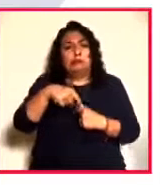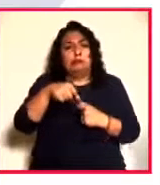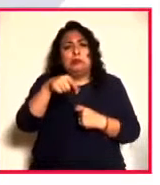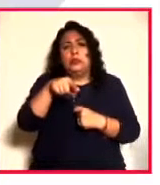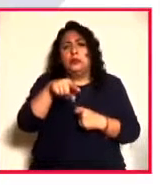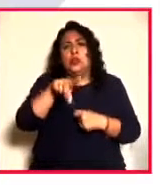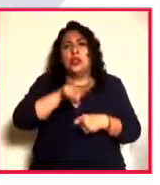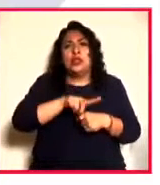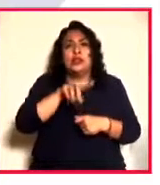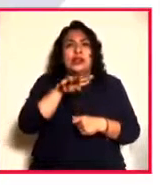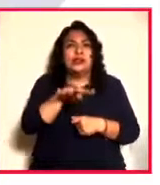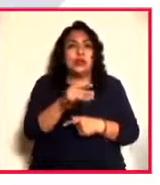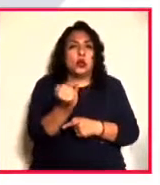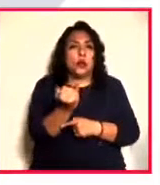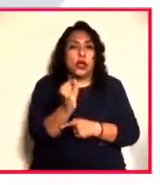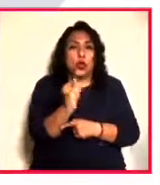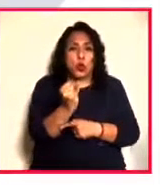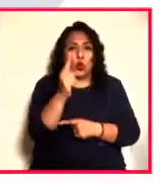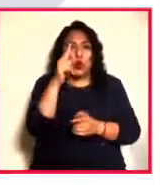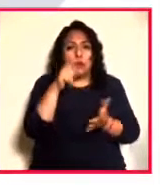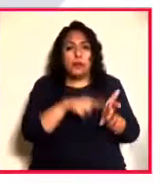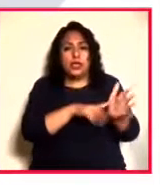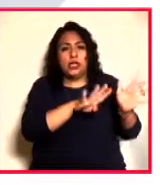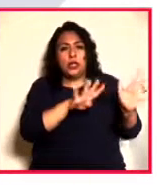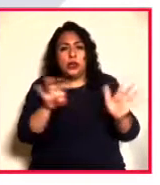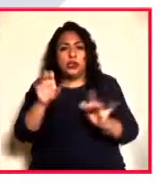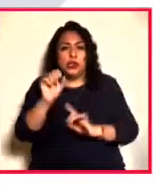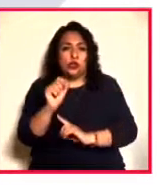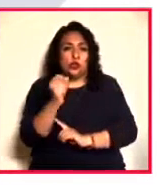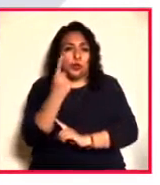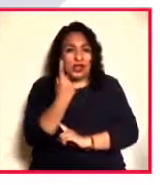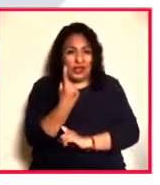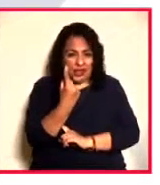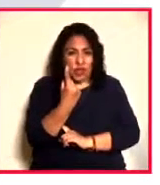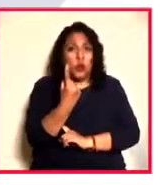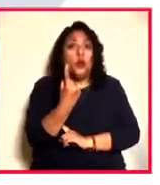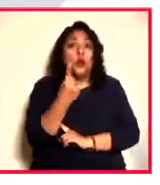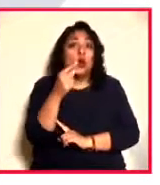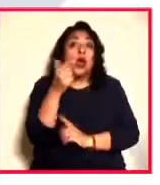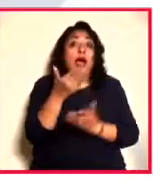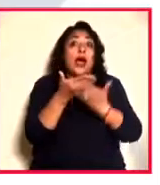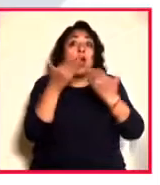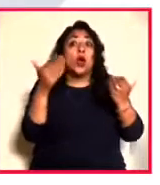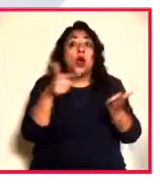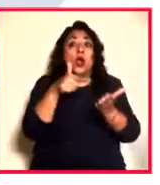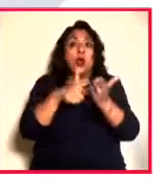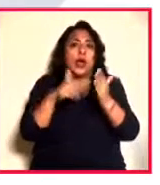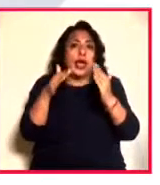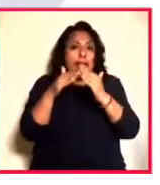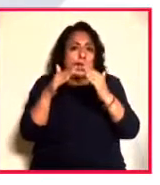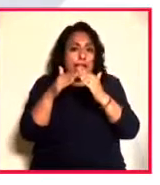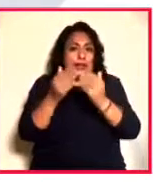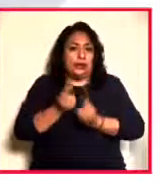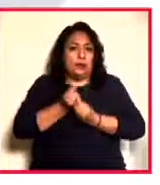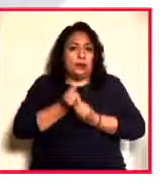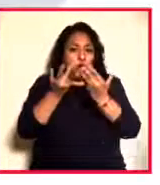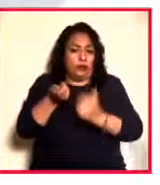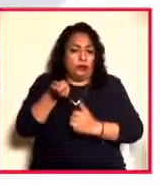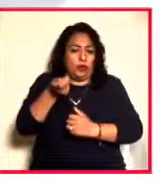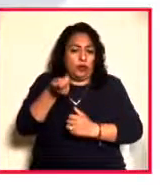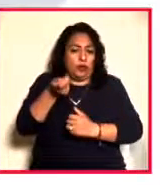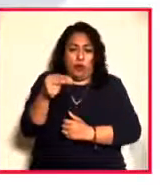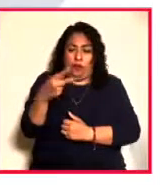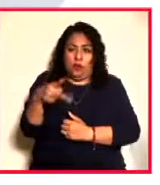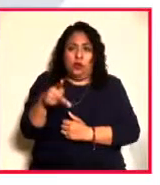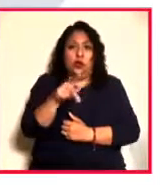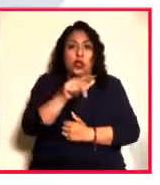el 19 de junio de 1921, en lo que ahora es la Casa del Poeta que lleva su nombre, en Álvaro Obregón